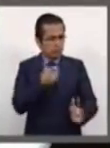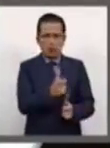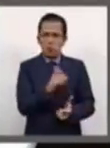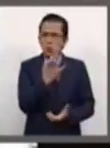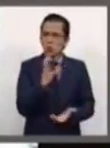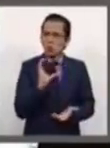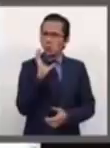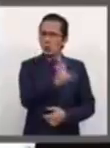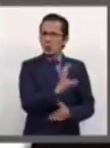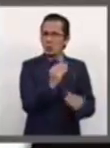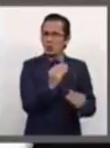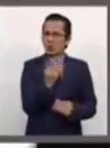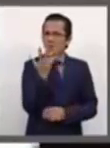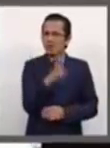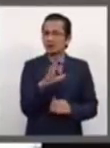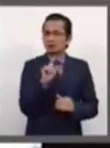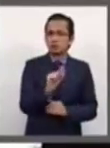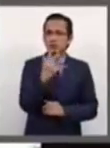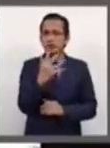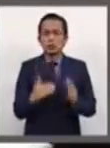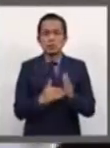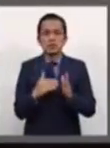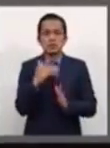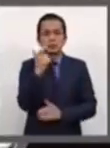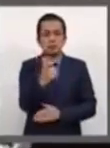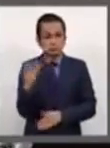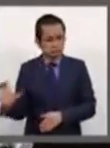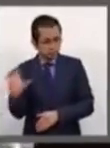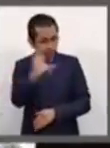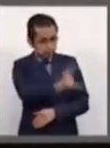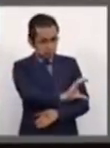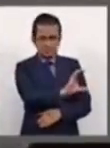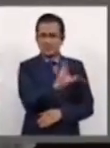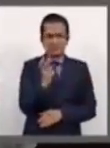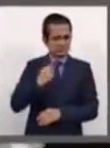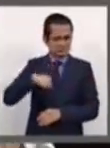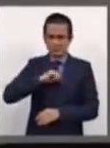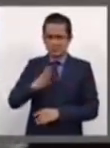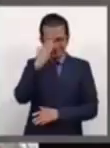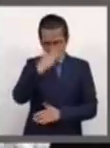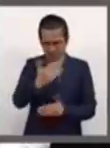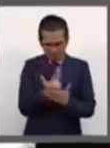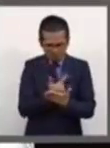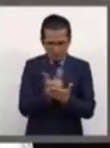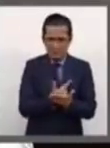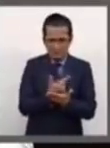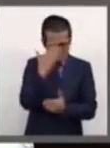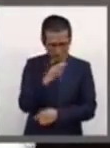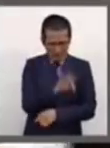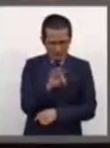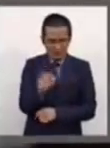presidencial, 10.5 millones de pesos. Y sabemos cuentas, y sabemos números, y sabemos